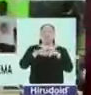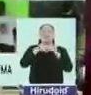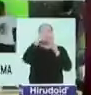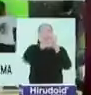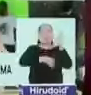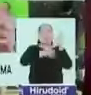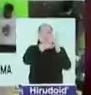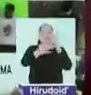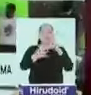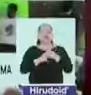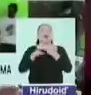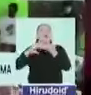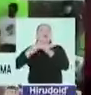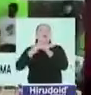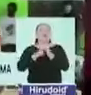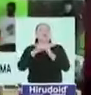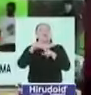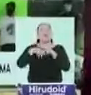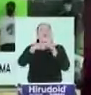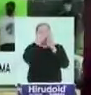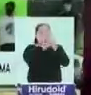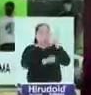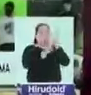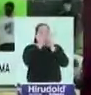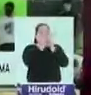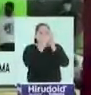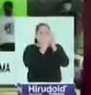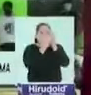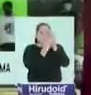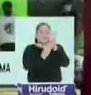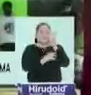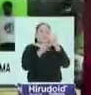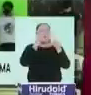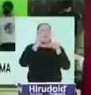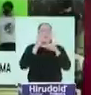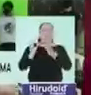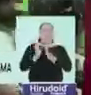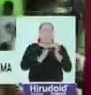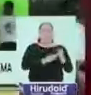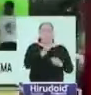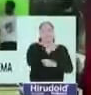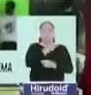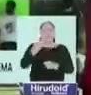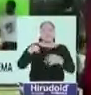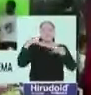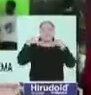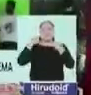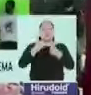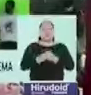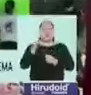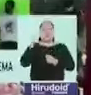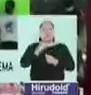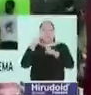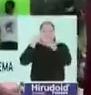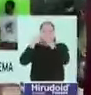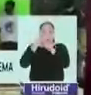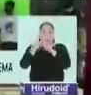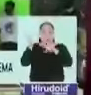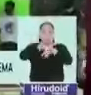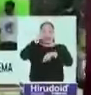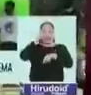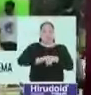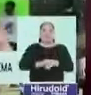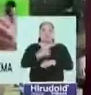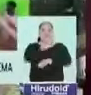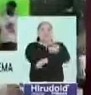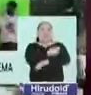la misma forma por muchas personas. Puede haber temor, hubo dolor, hubo secuelas al momento de la primera dosis, de repente